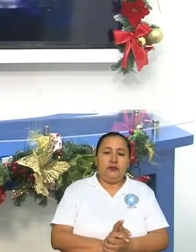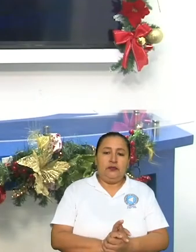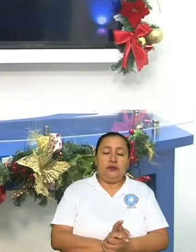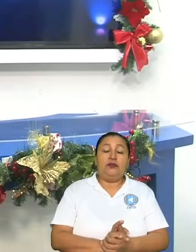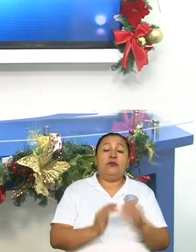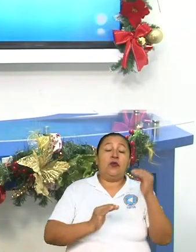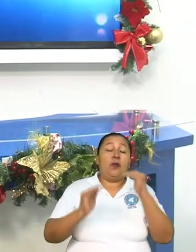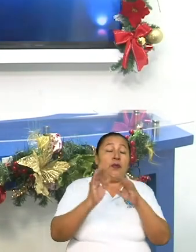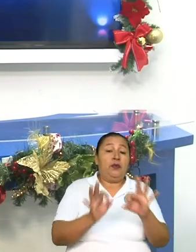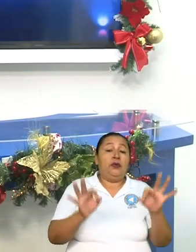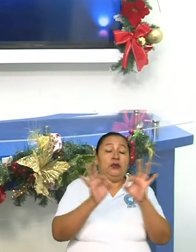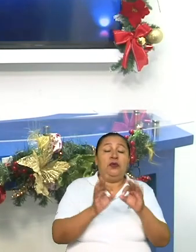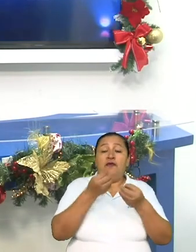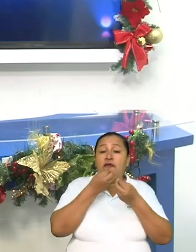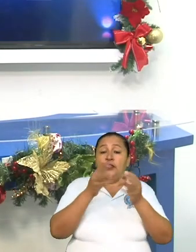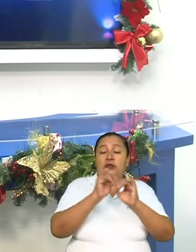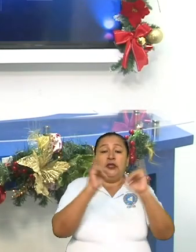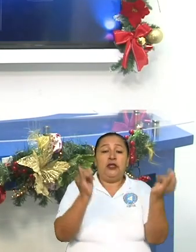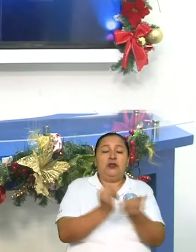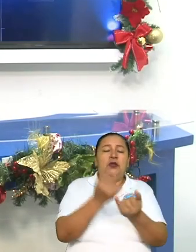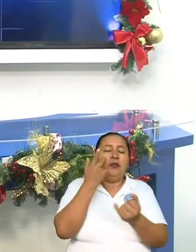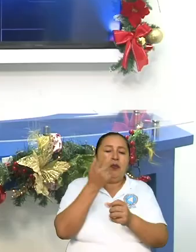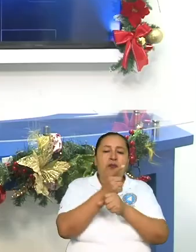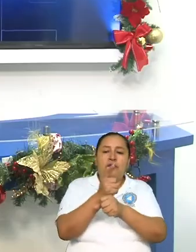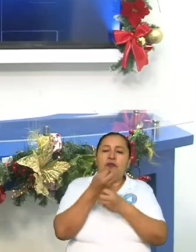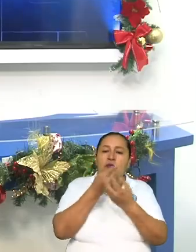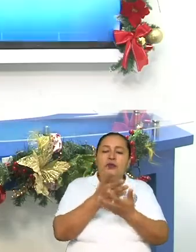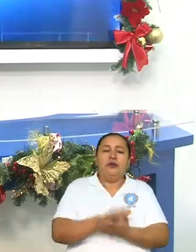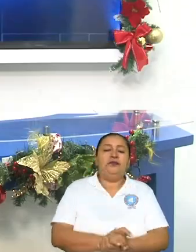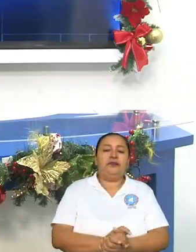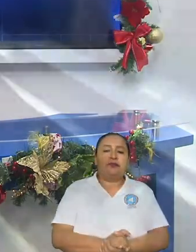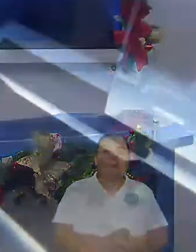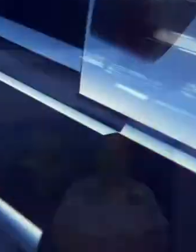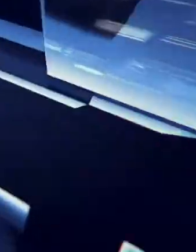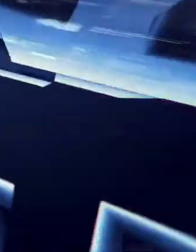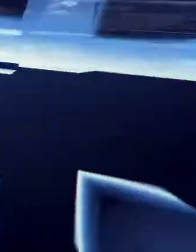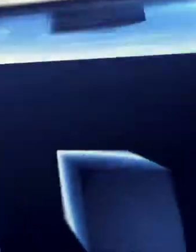Lo más destacado del escenario internacional en el siguiente bloque informativo.